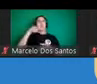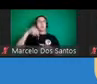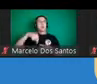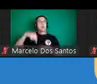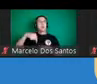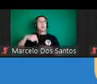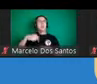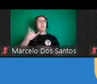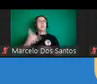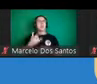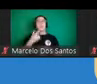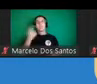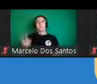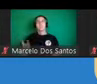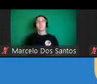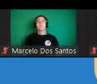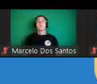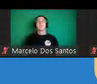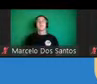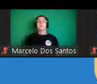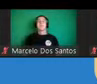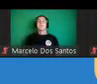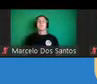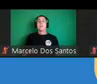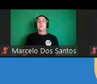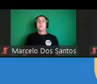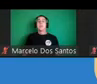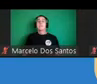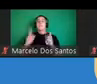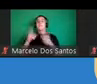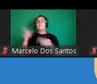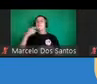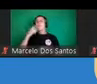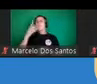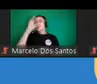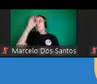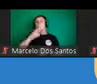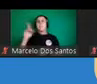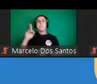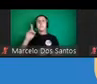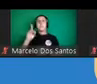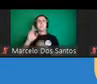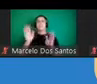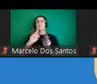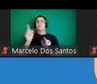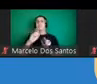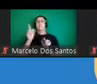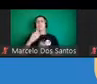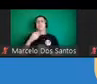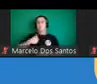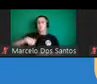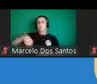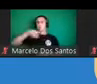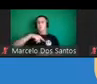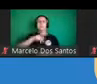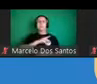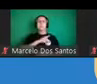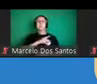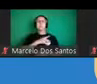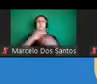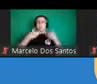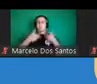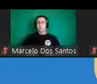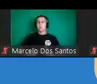La discapacidad no existe cuando descubrimos que podemos desarrollarnos como personas, solo existen limitaciones que se pueden aplicar